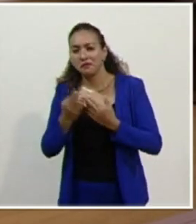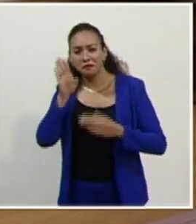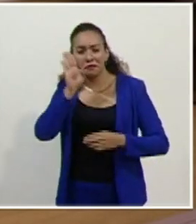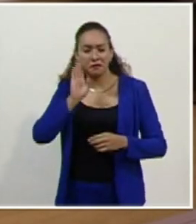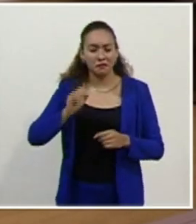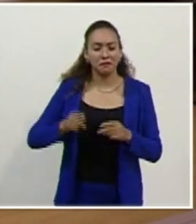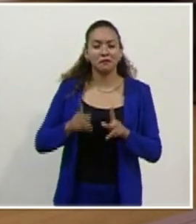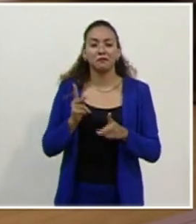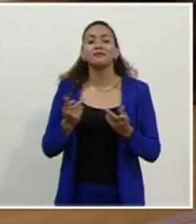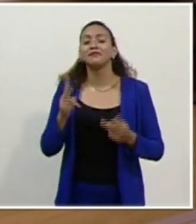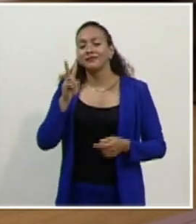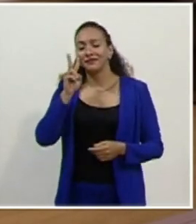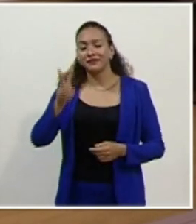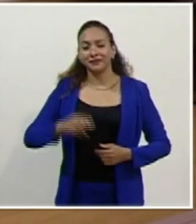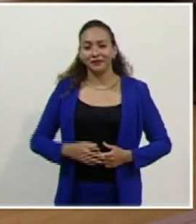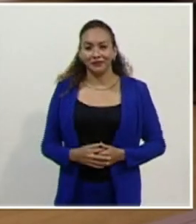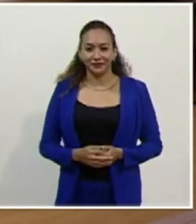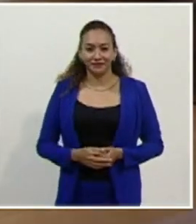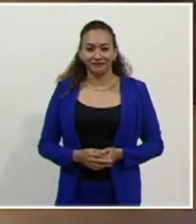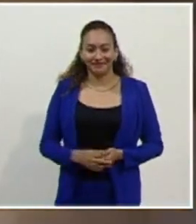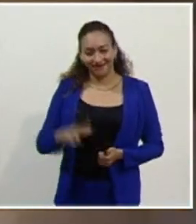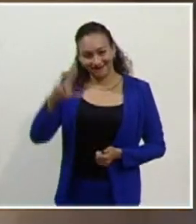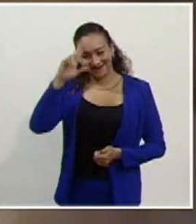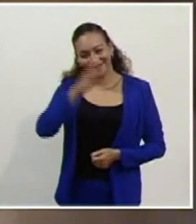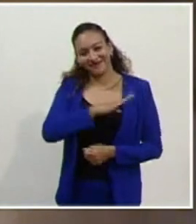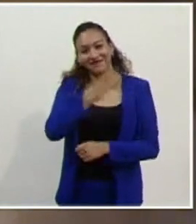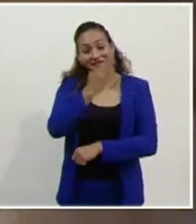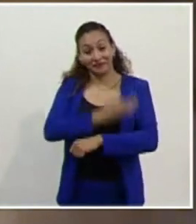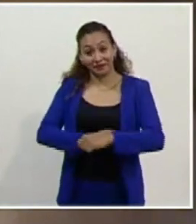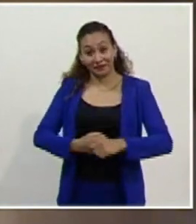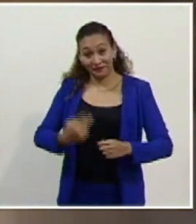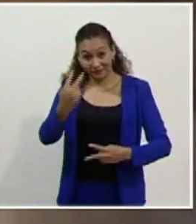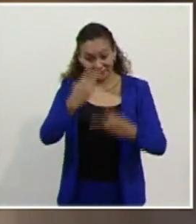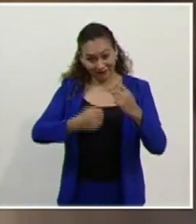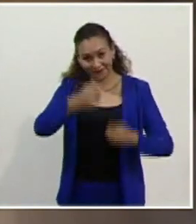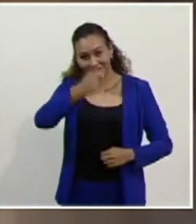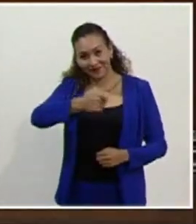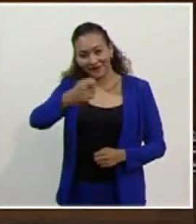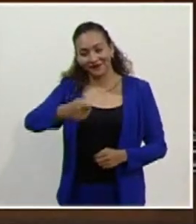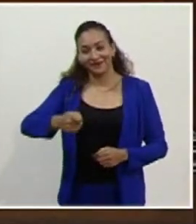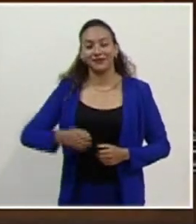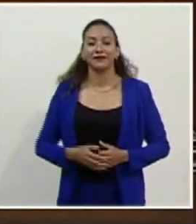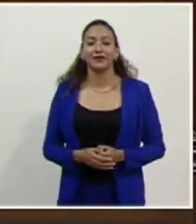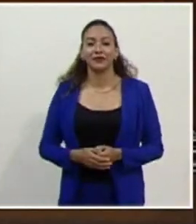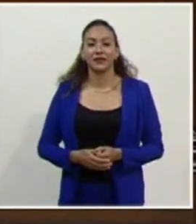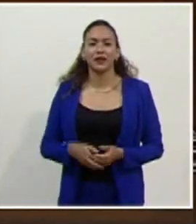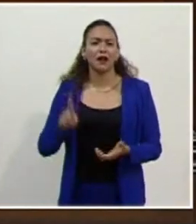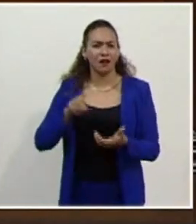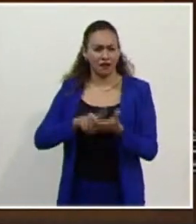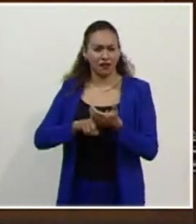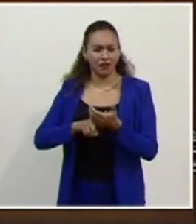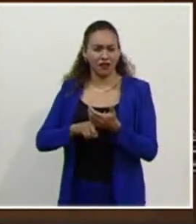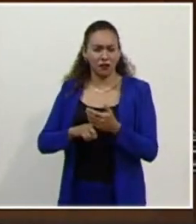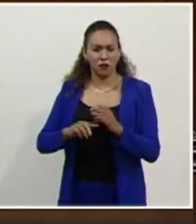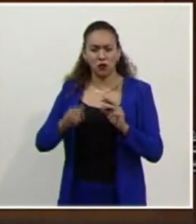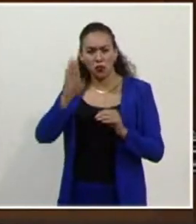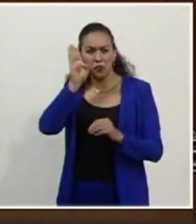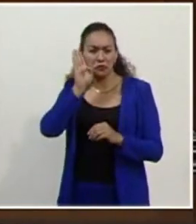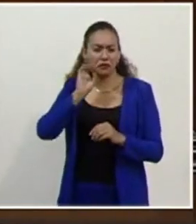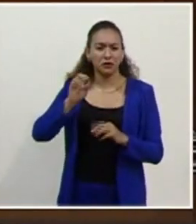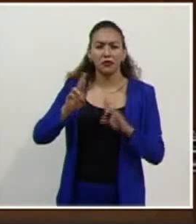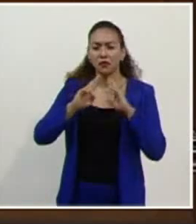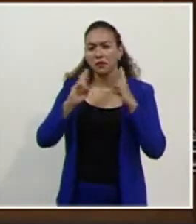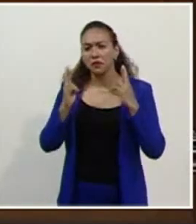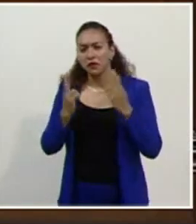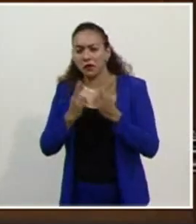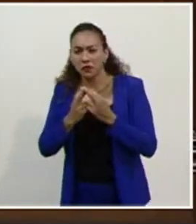escuchamos. ¿Qué tal? Muy buenas tardes a todas las personas que siguen esta transmisión. El Pleno de la Suprema Corte de